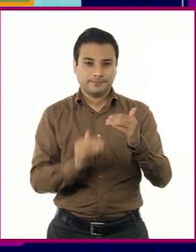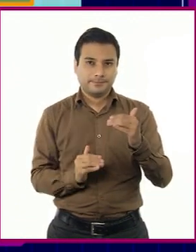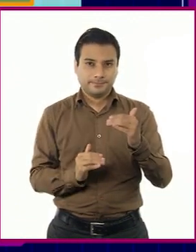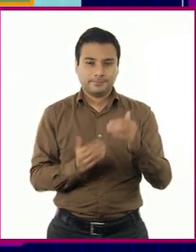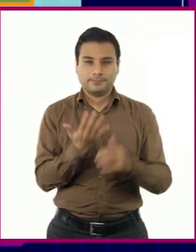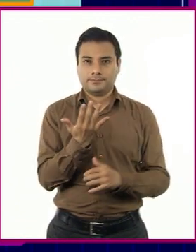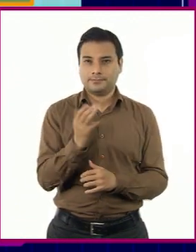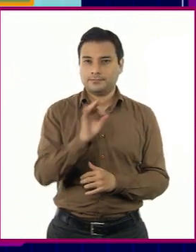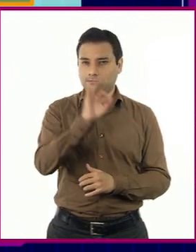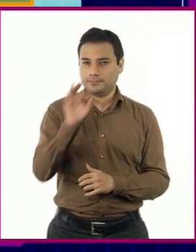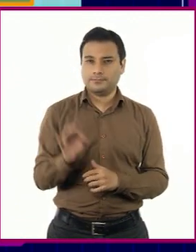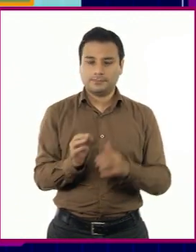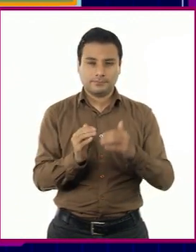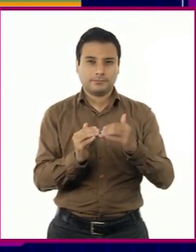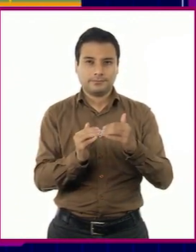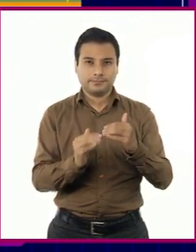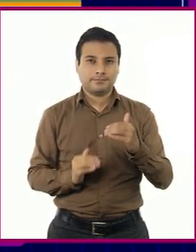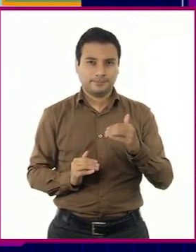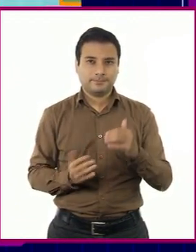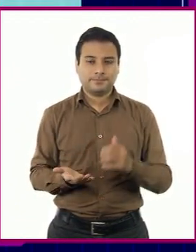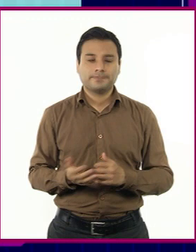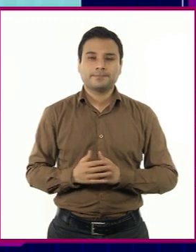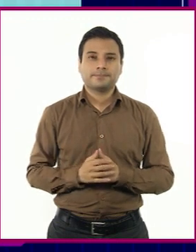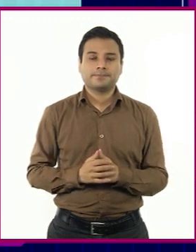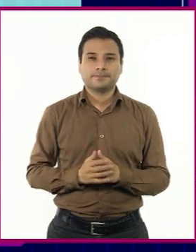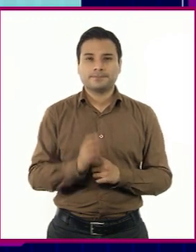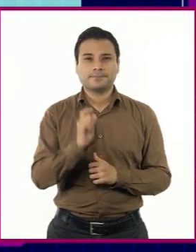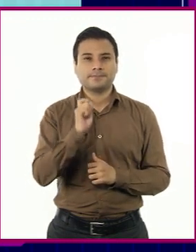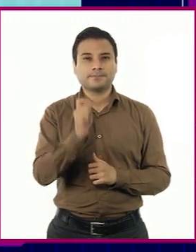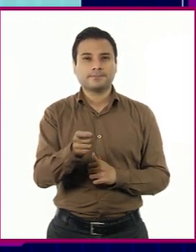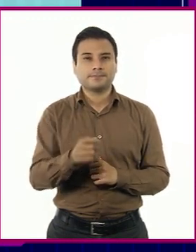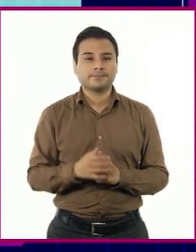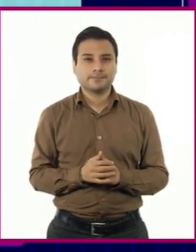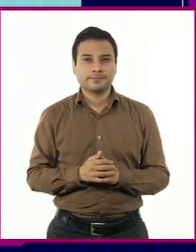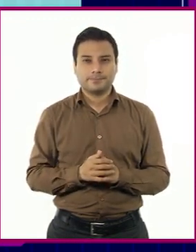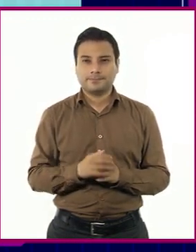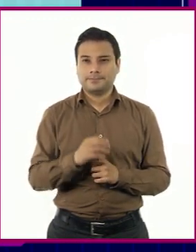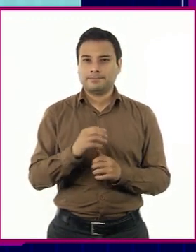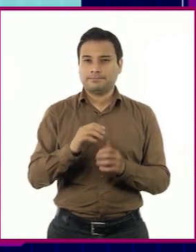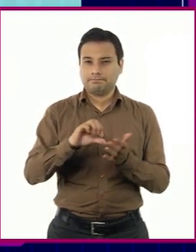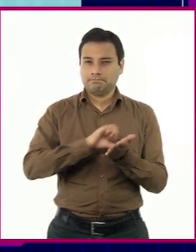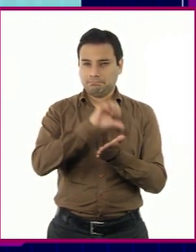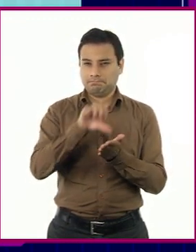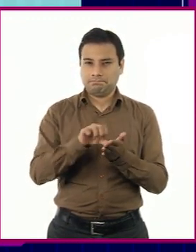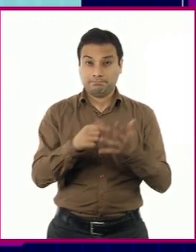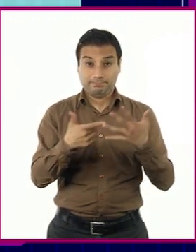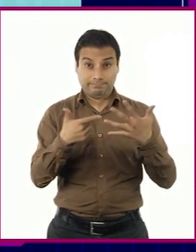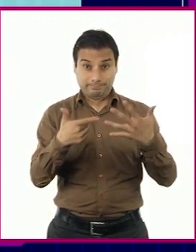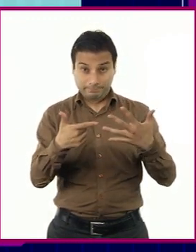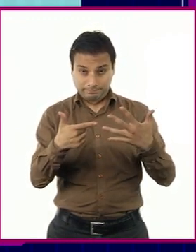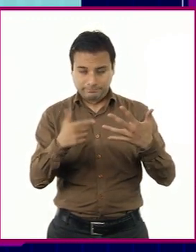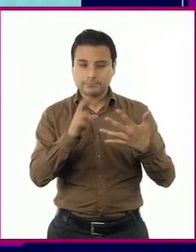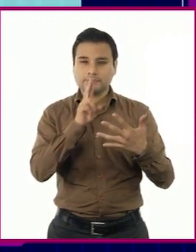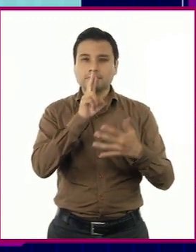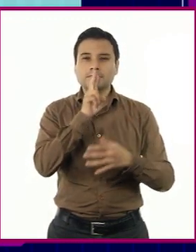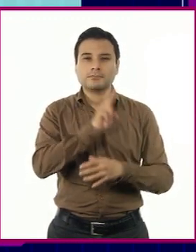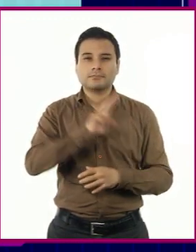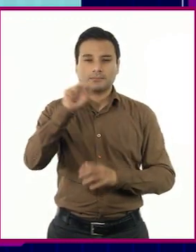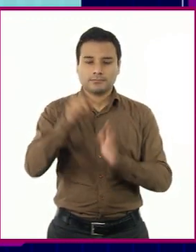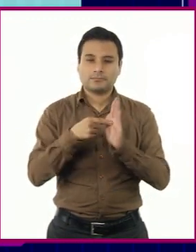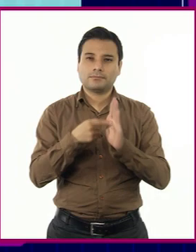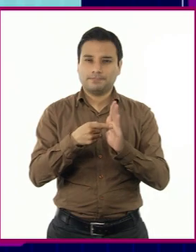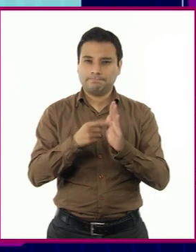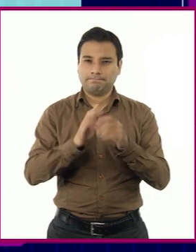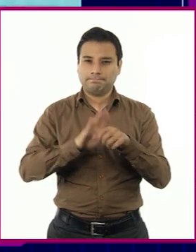del 50%. Entonces, la mediana es la medida que representa mejor al conjunto